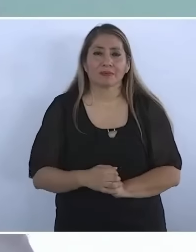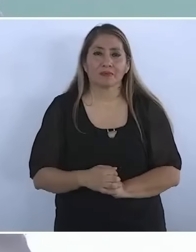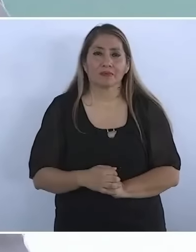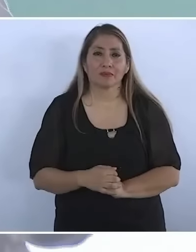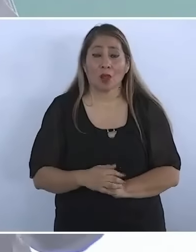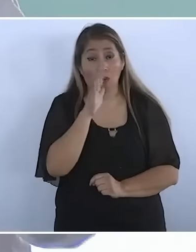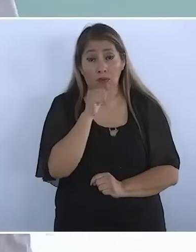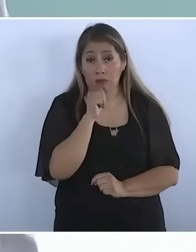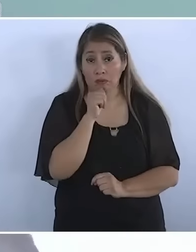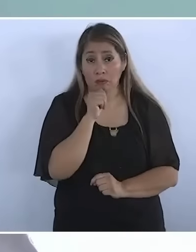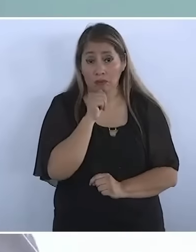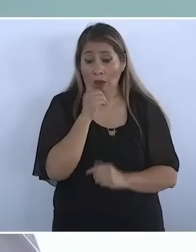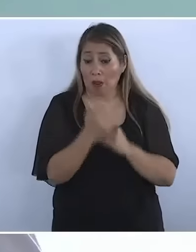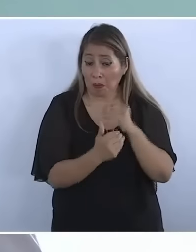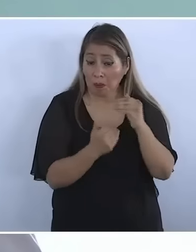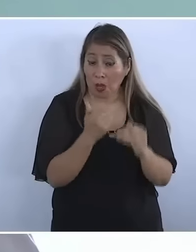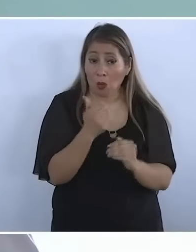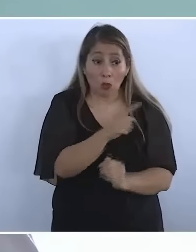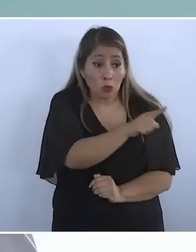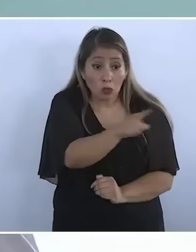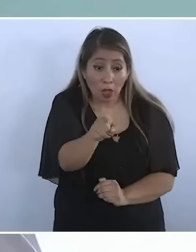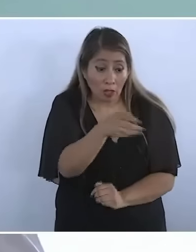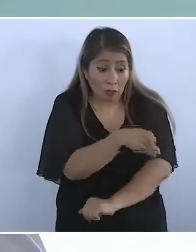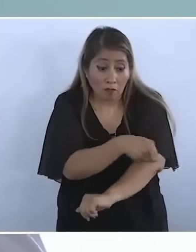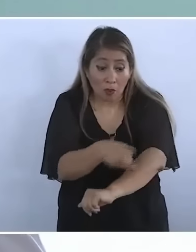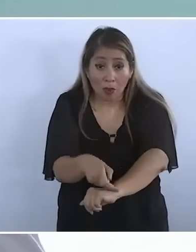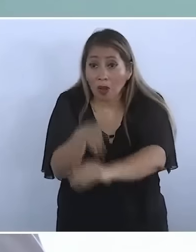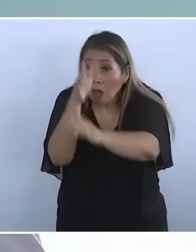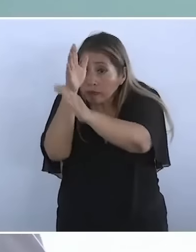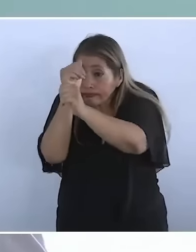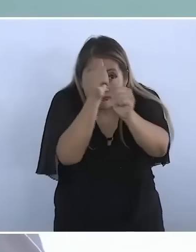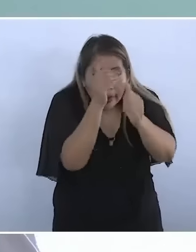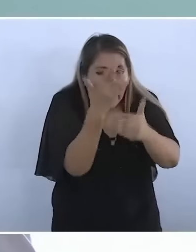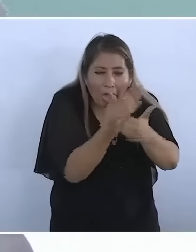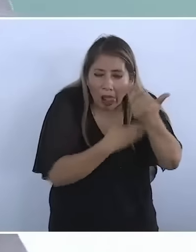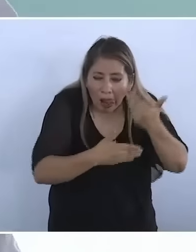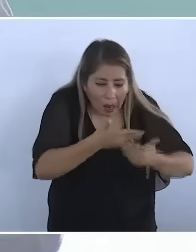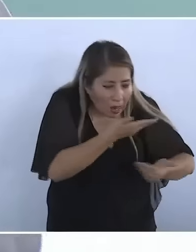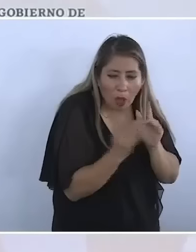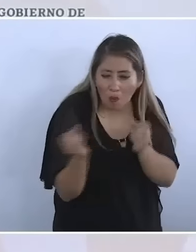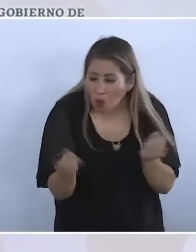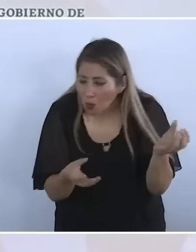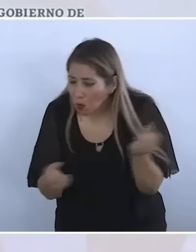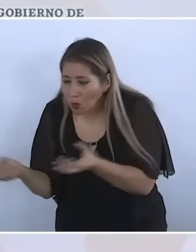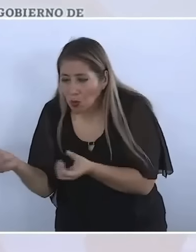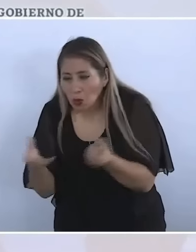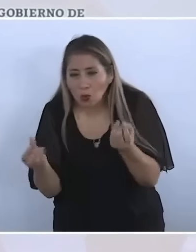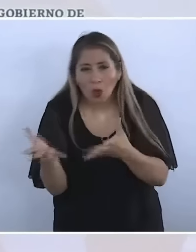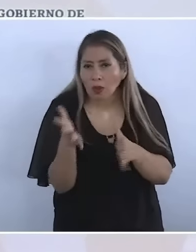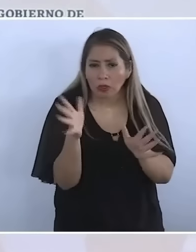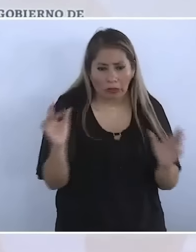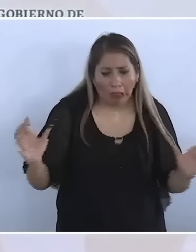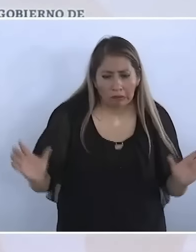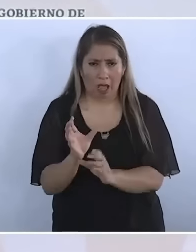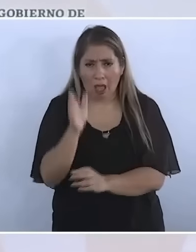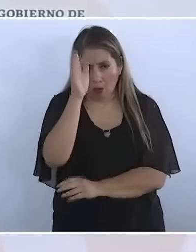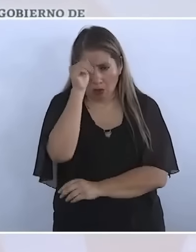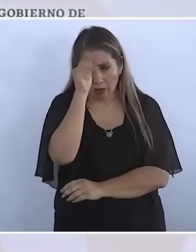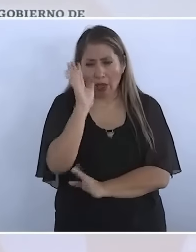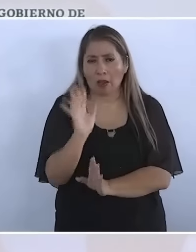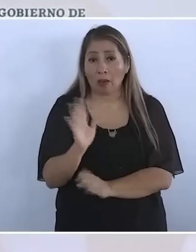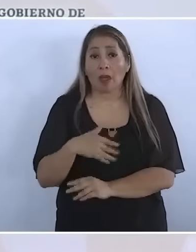no podemos. Tienen que ponerse de acuerdo entre todos los familiares. Ya llegaron después a decirme